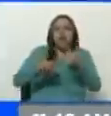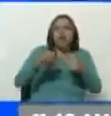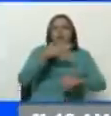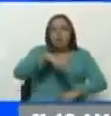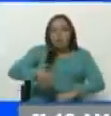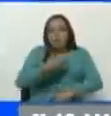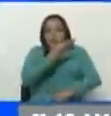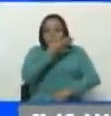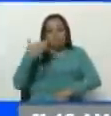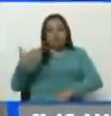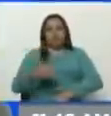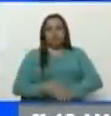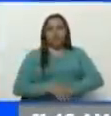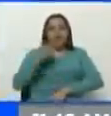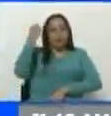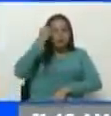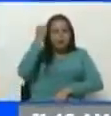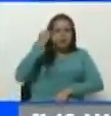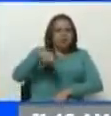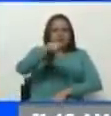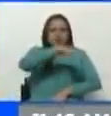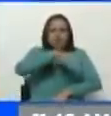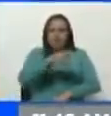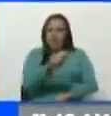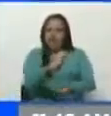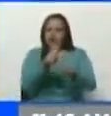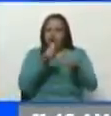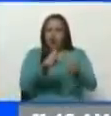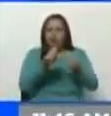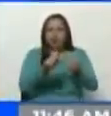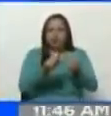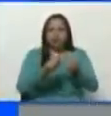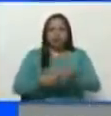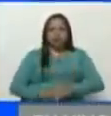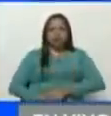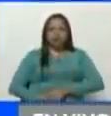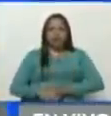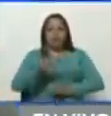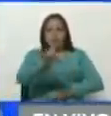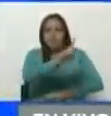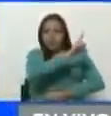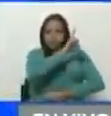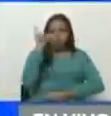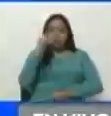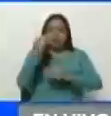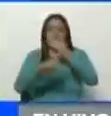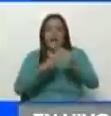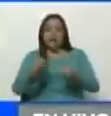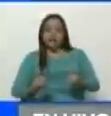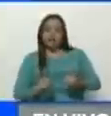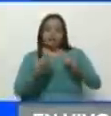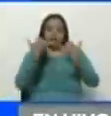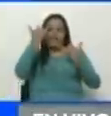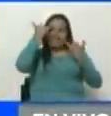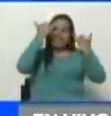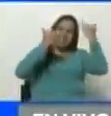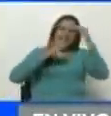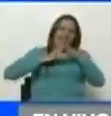mejorar. Piensen ustedes entonces, el PSUV aparece como un